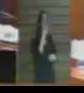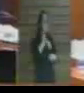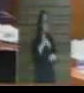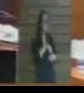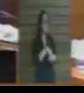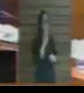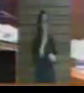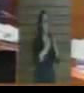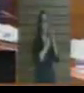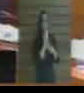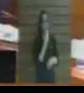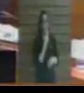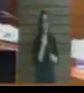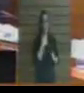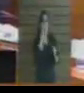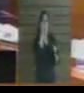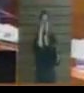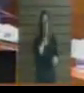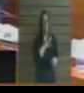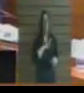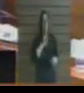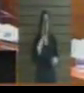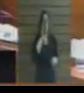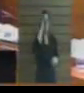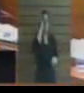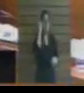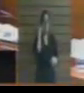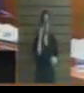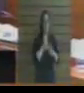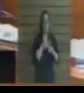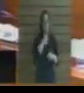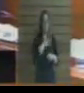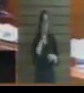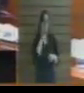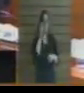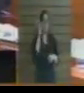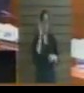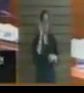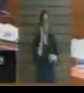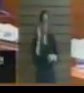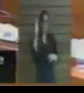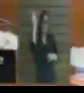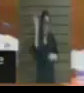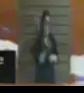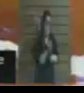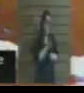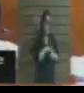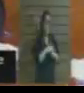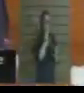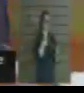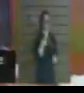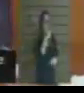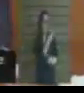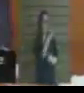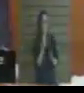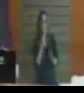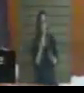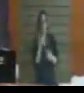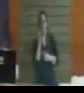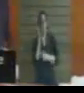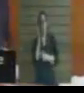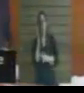supongo, señora Beltrán, que no tengo que esperar que viniera la señora Tapia para darse cuenta que tanto Geroabay como Bildu son partidos